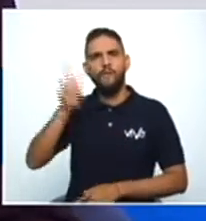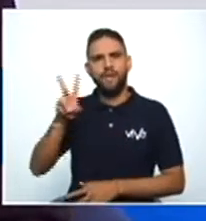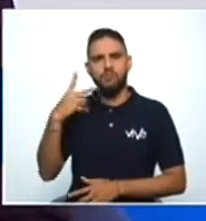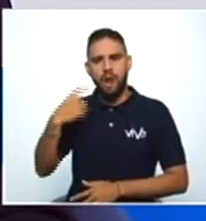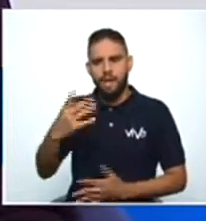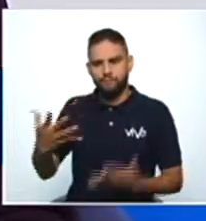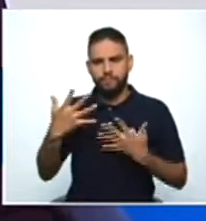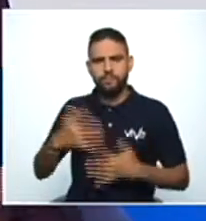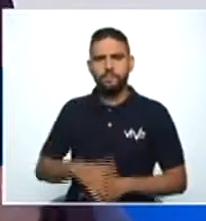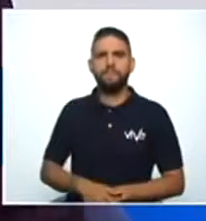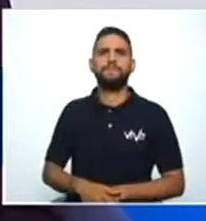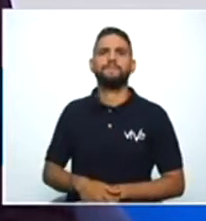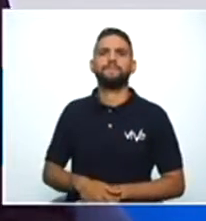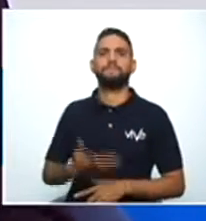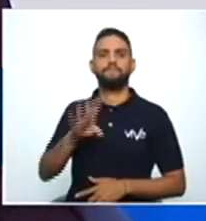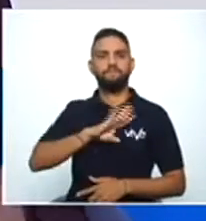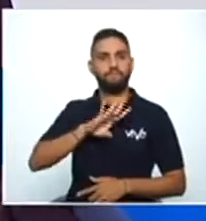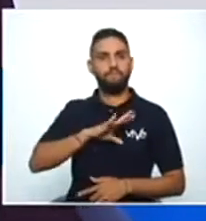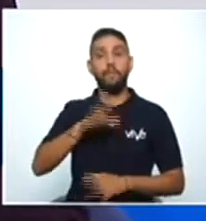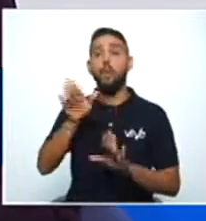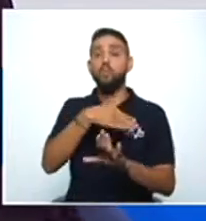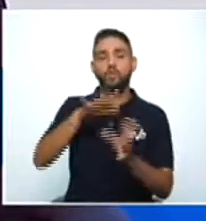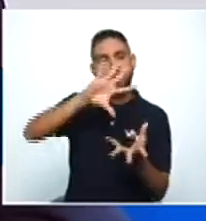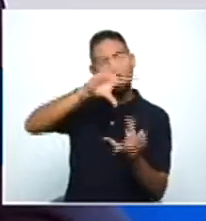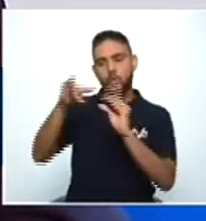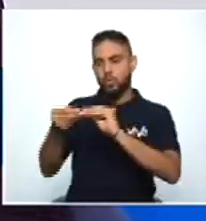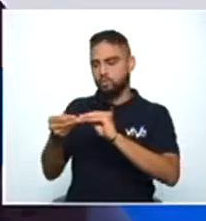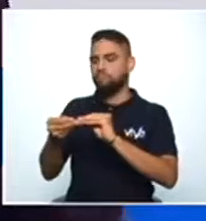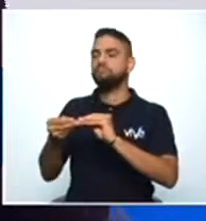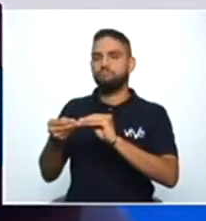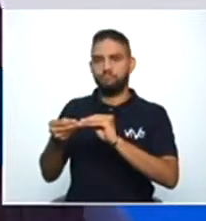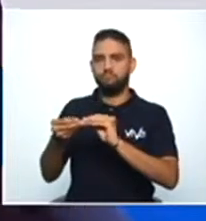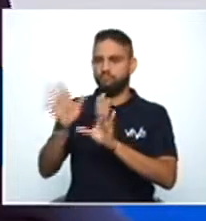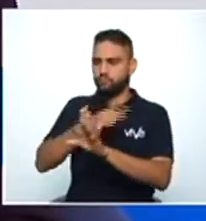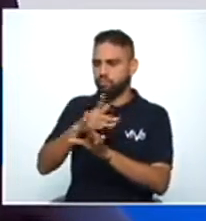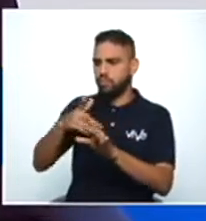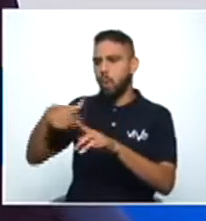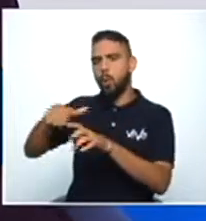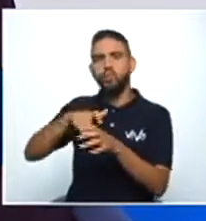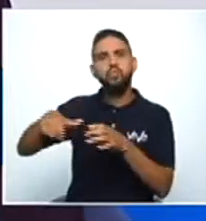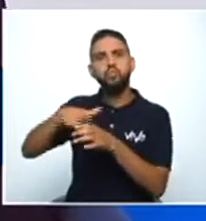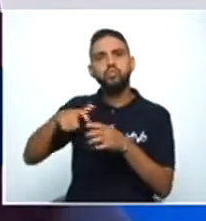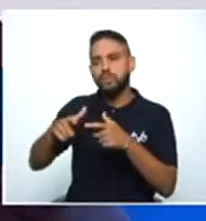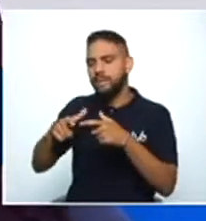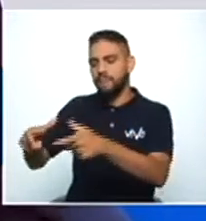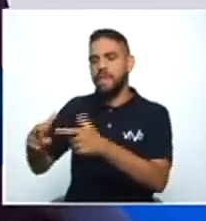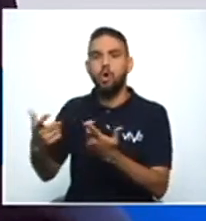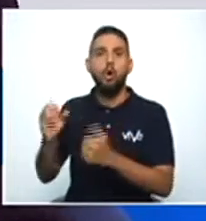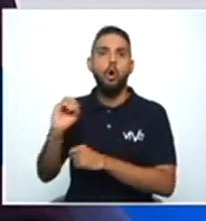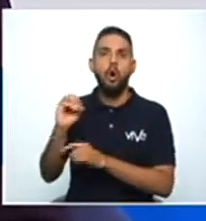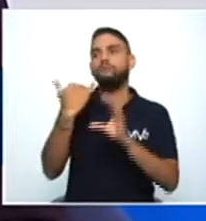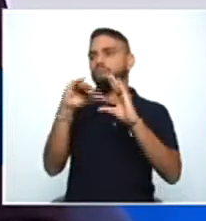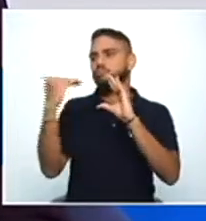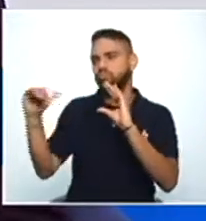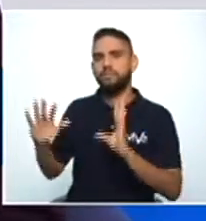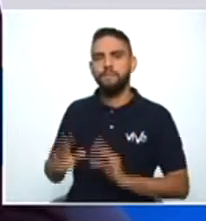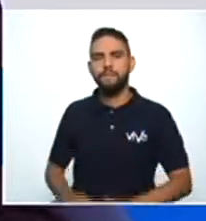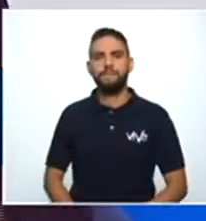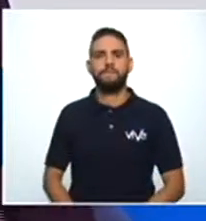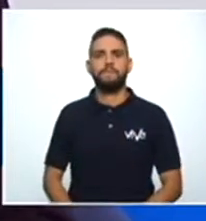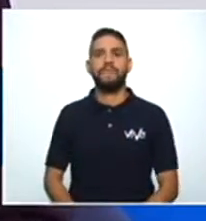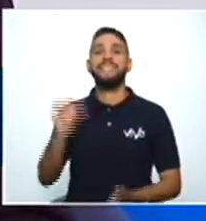revisión producción de obras discográfica en formato disco compacto o también otro formato que se considere pertinente para tales fines en